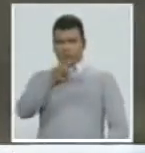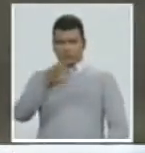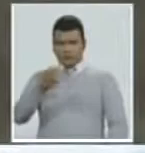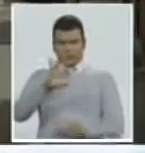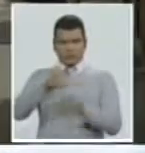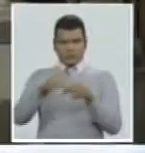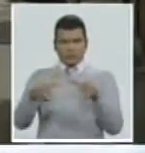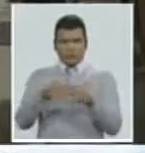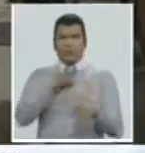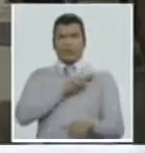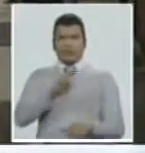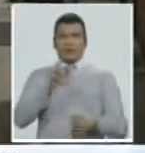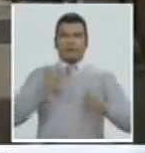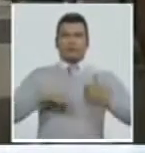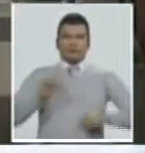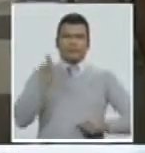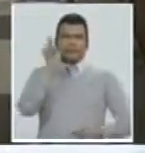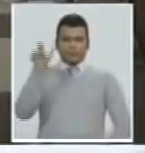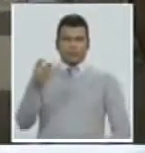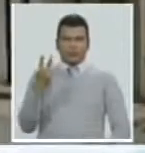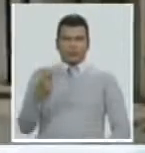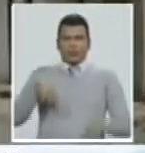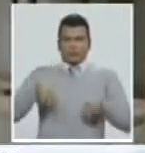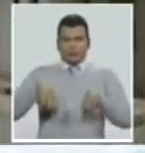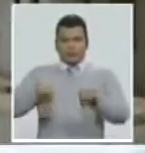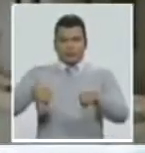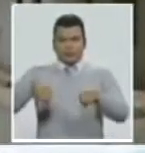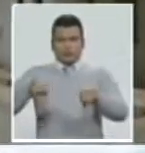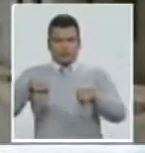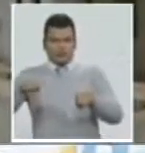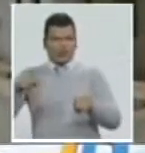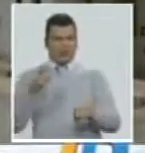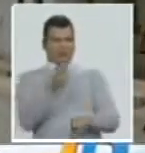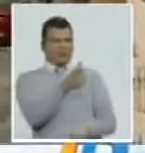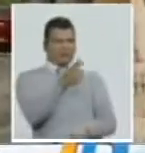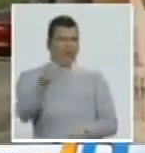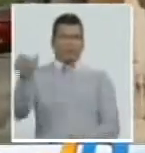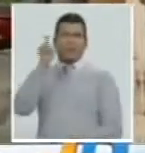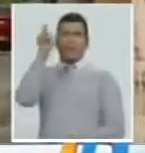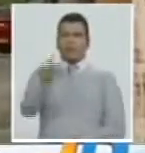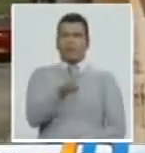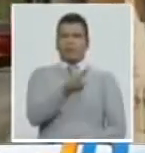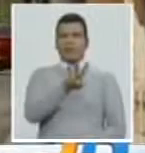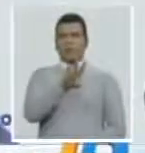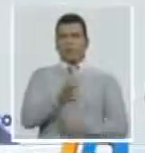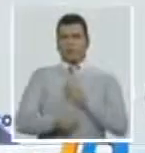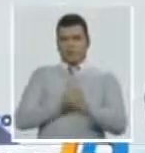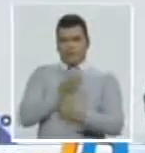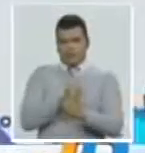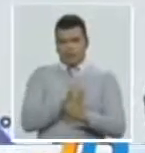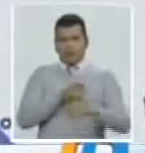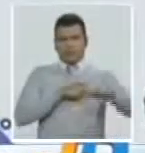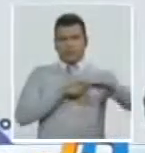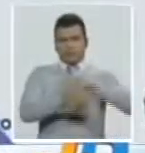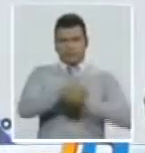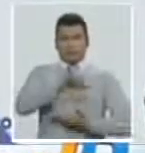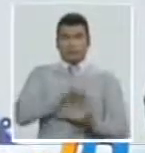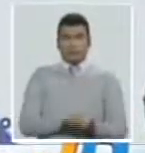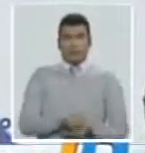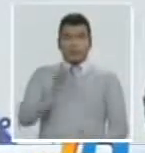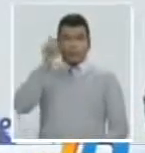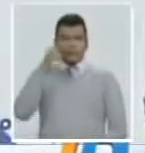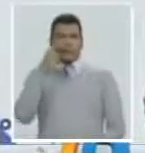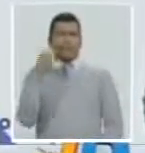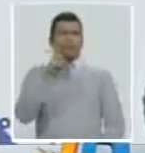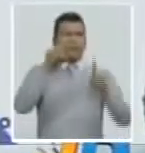menor resultó herida luego de que 2 personas en motocicleta atacaran con un arma de fuego a un hombre de 25 años. Ingresan unos individuos buscando alias